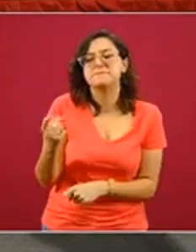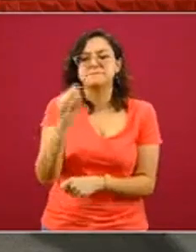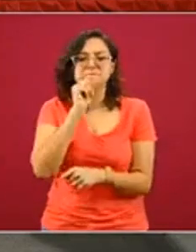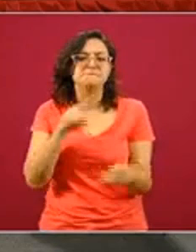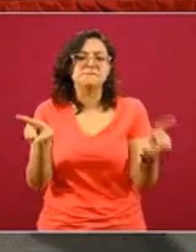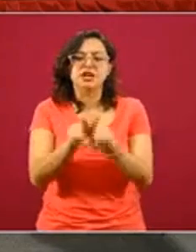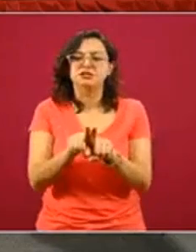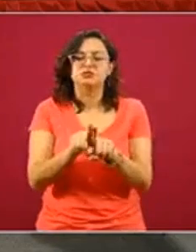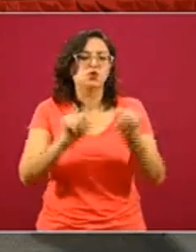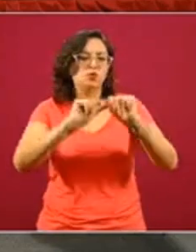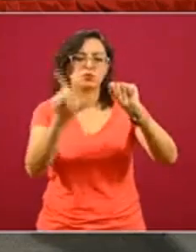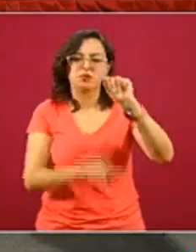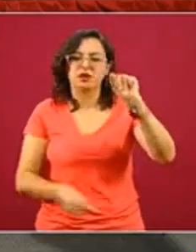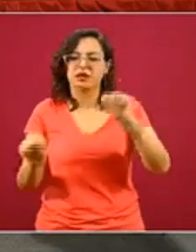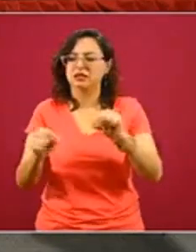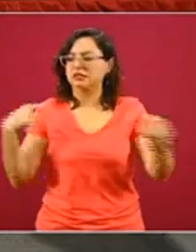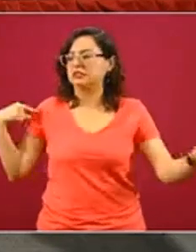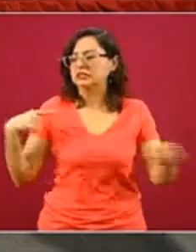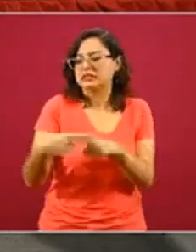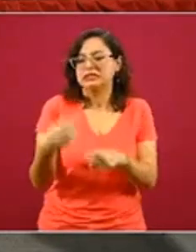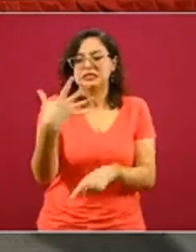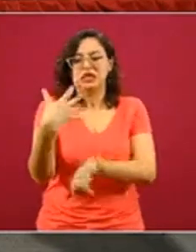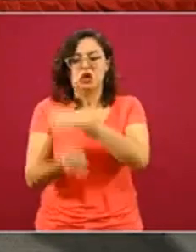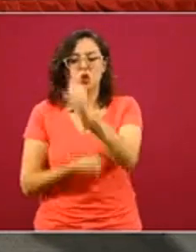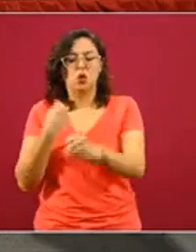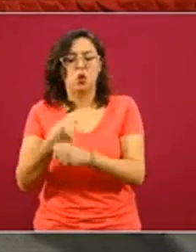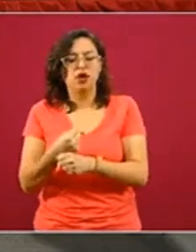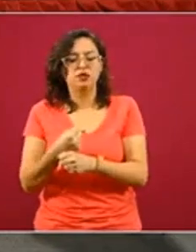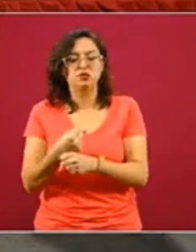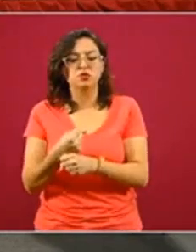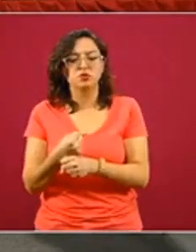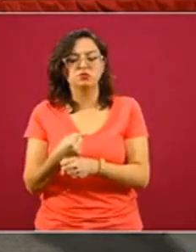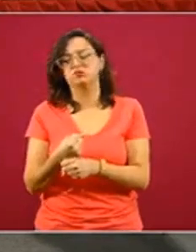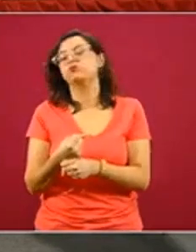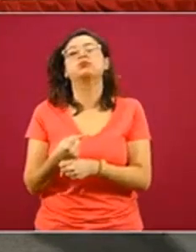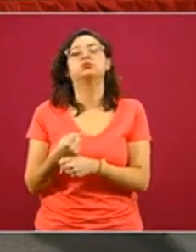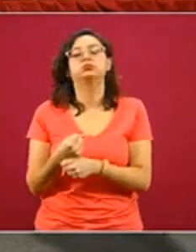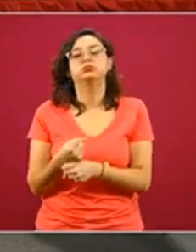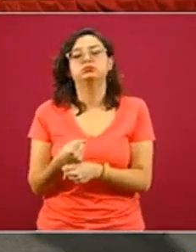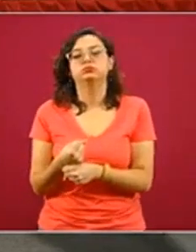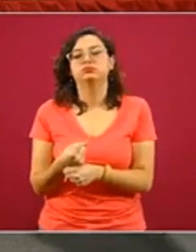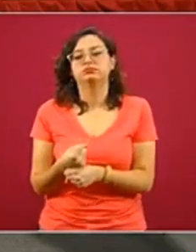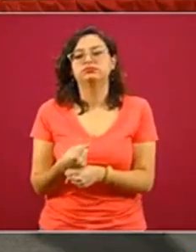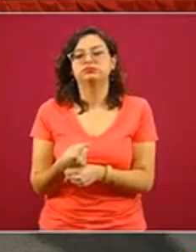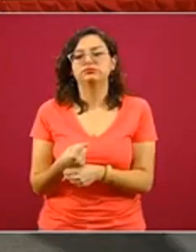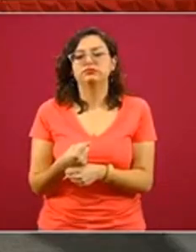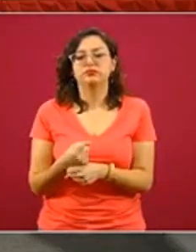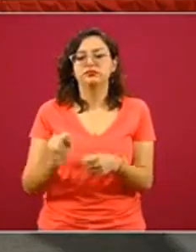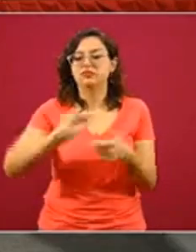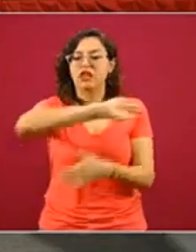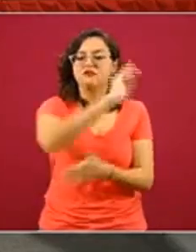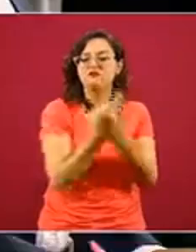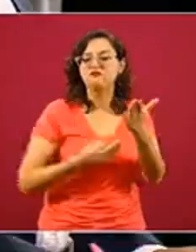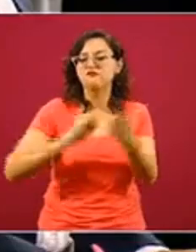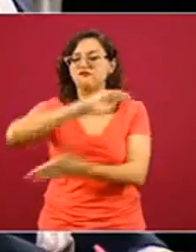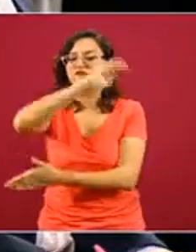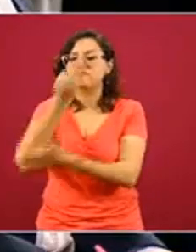pasado en el país. En los últimos 5 años hubo una cantidad de facturas falsas